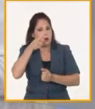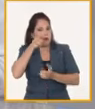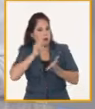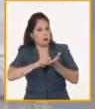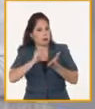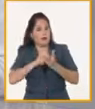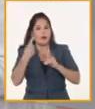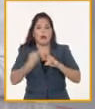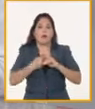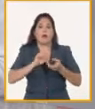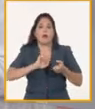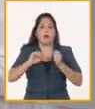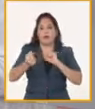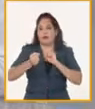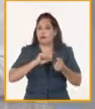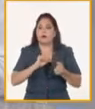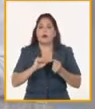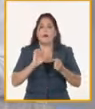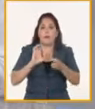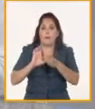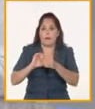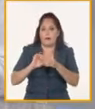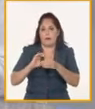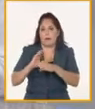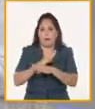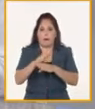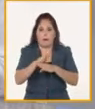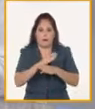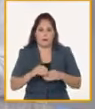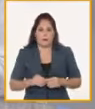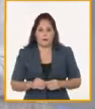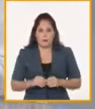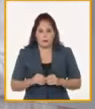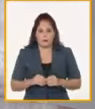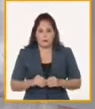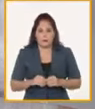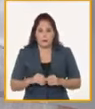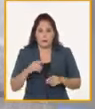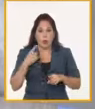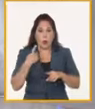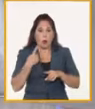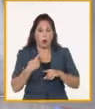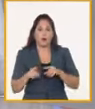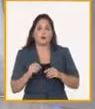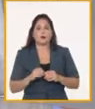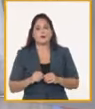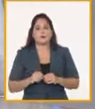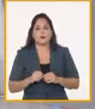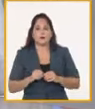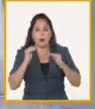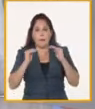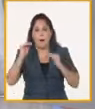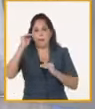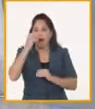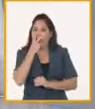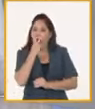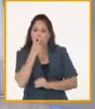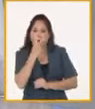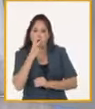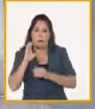los controles a esta a este sector se se jerarquiza la atención a este